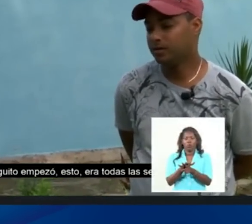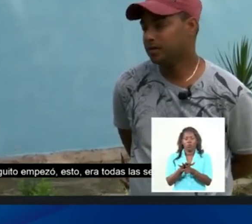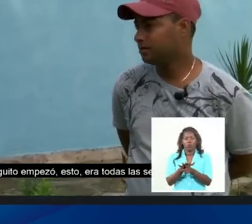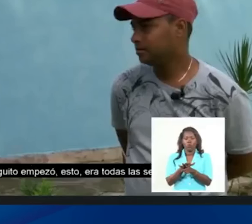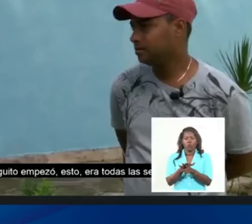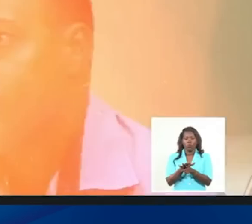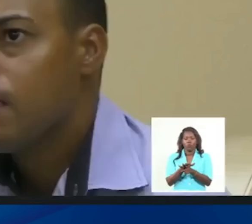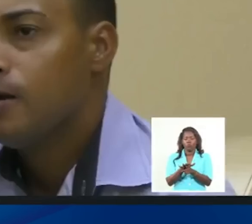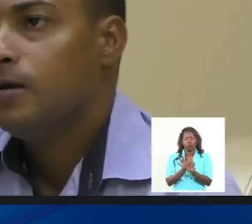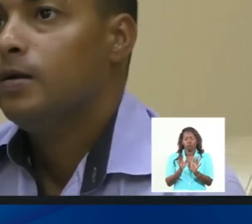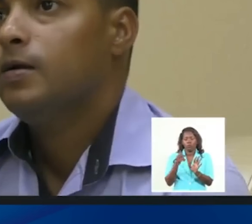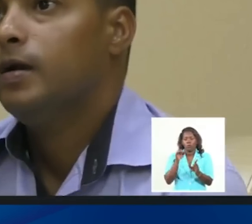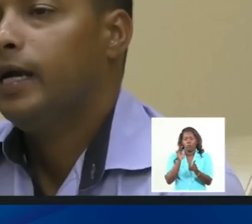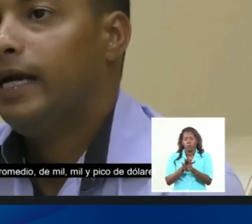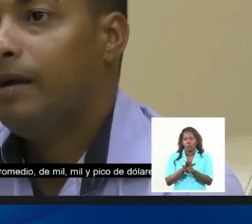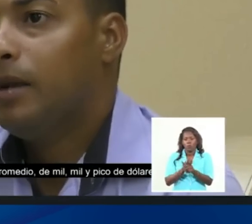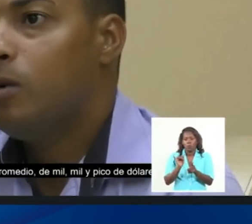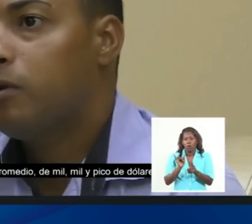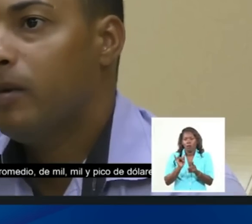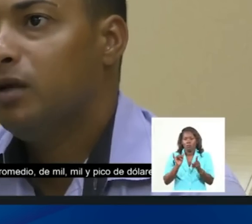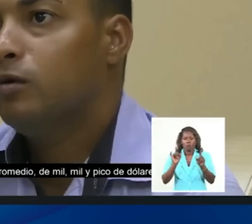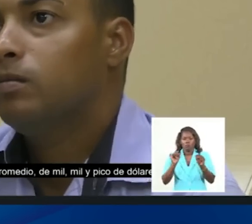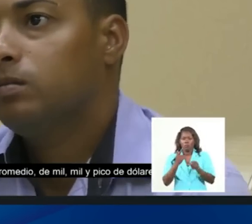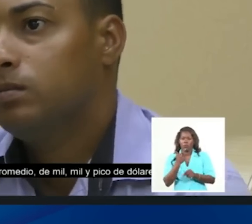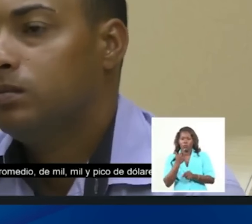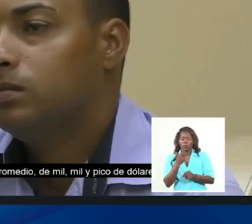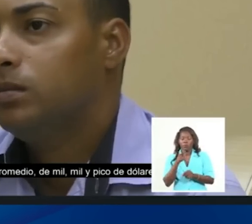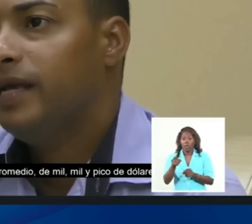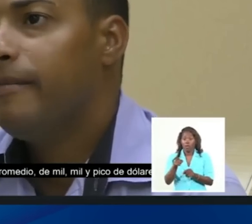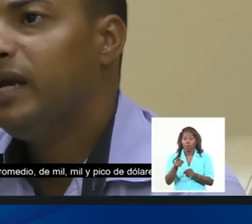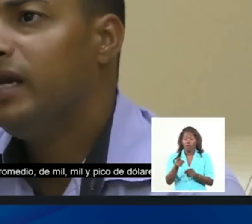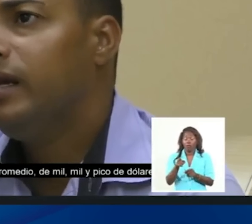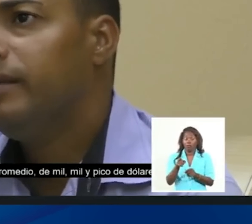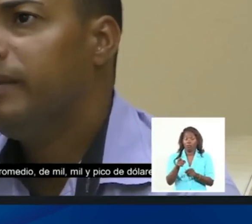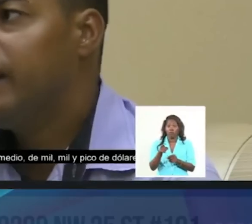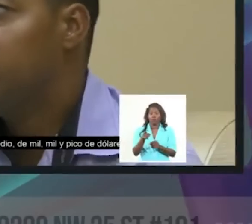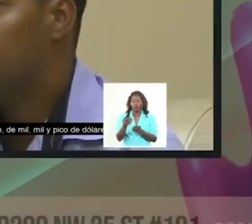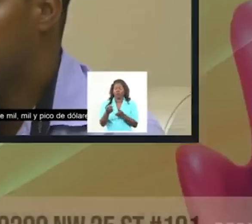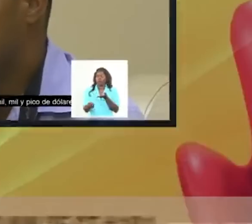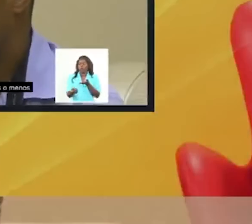vivo está creando un fake news.